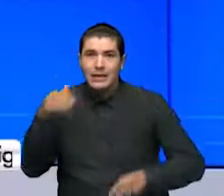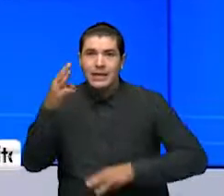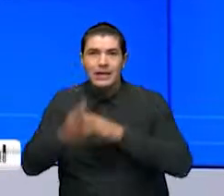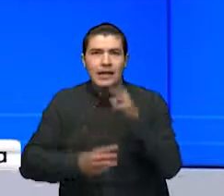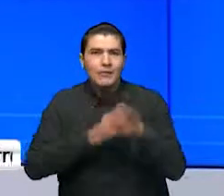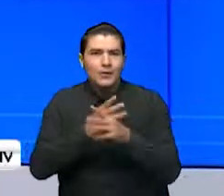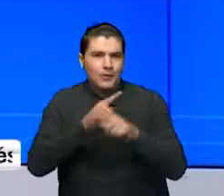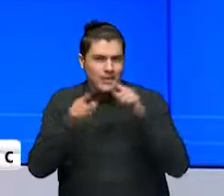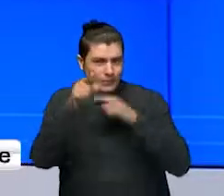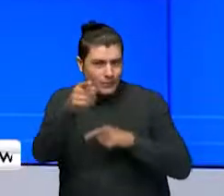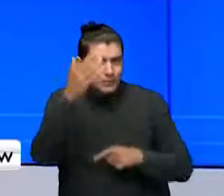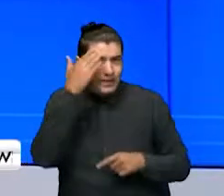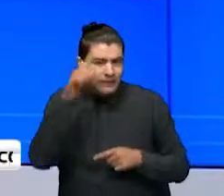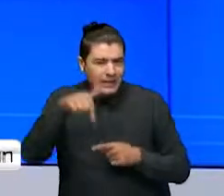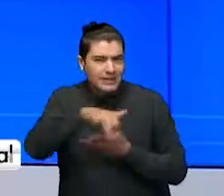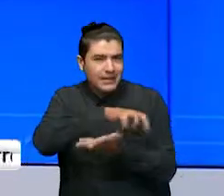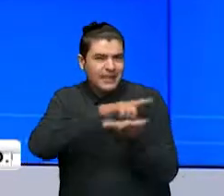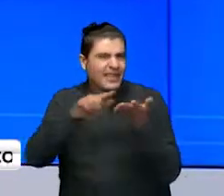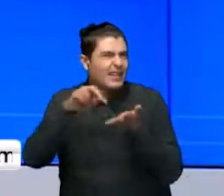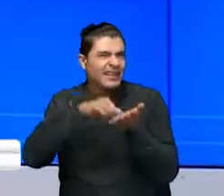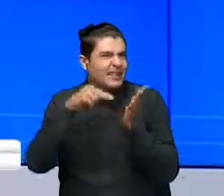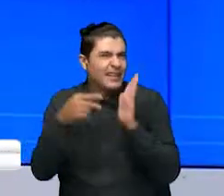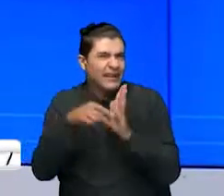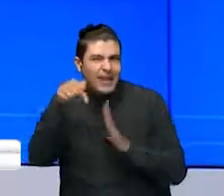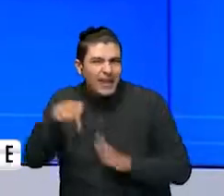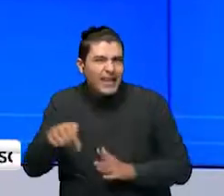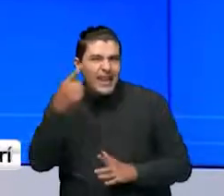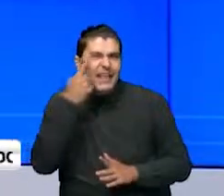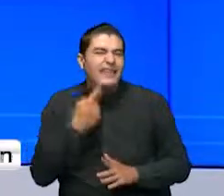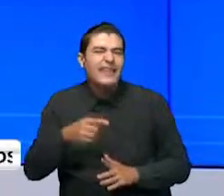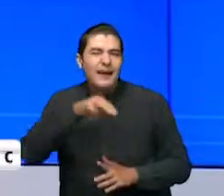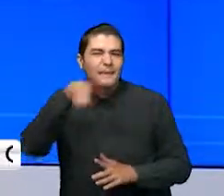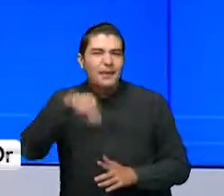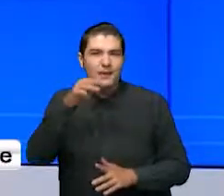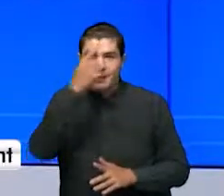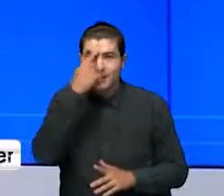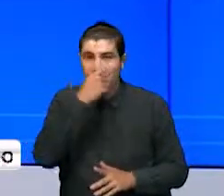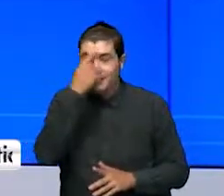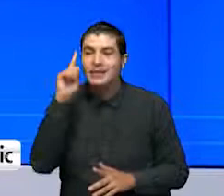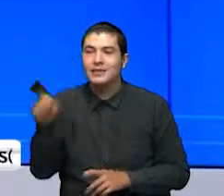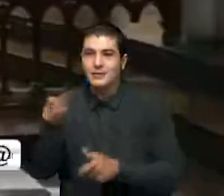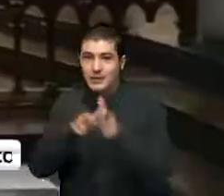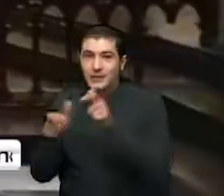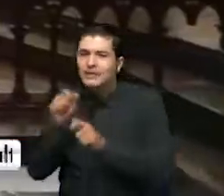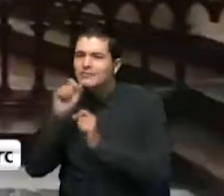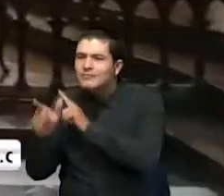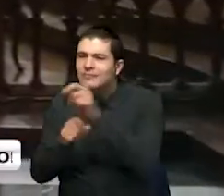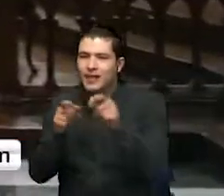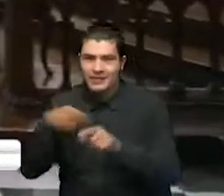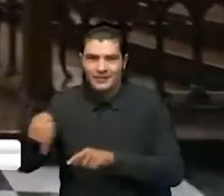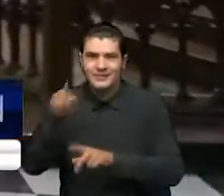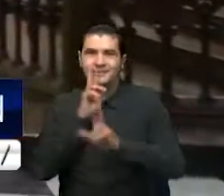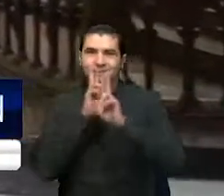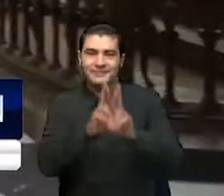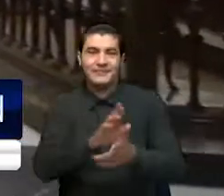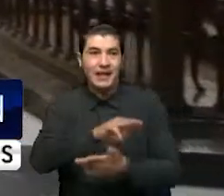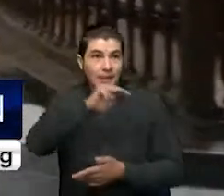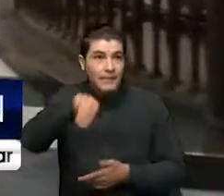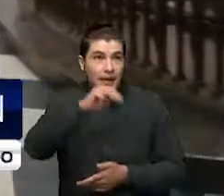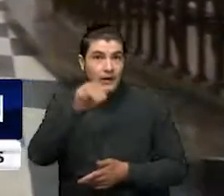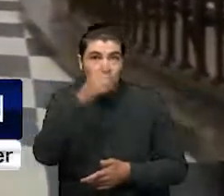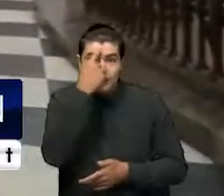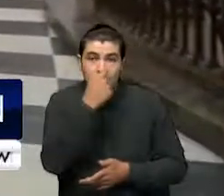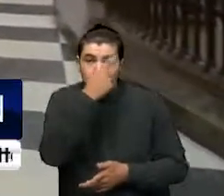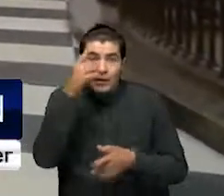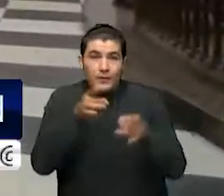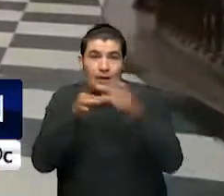los santandereanos el significado de este día? Pues les preguntamos y esto fue lo que nos contestaron. El miércoles de ceniza es una